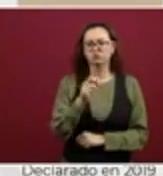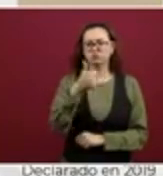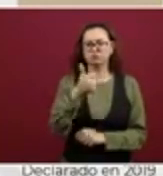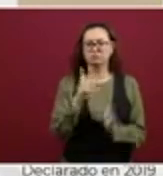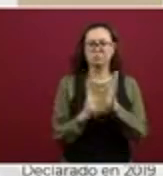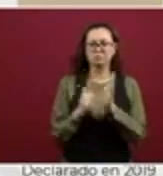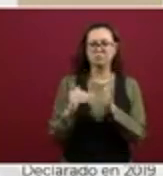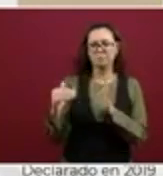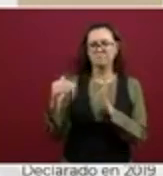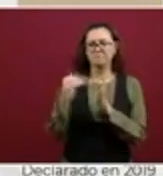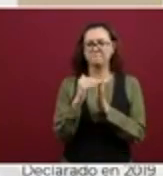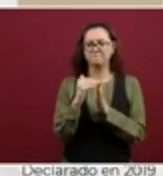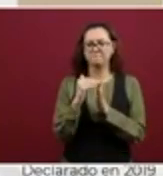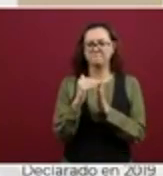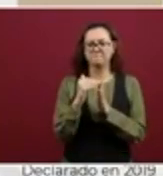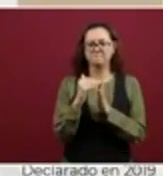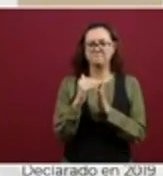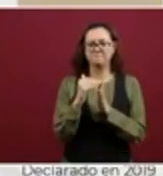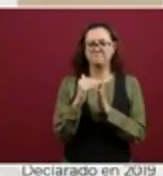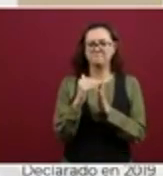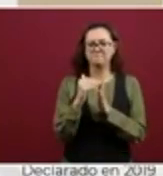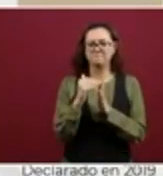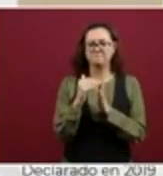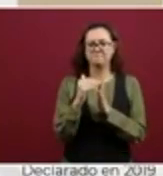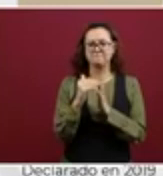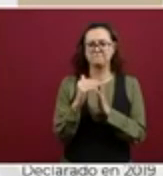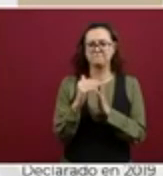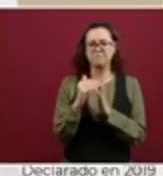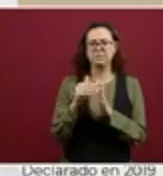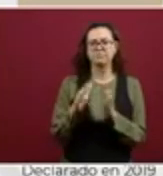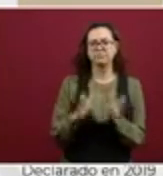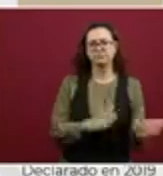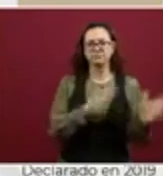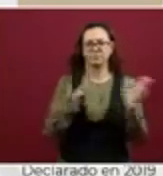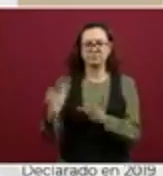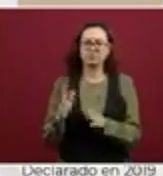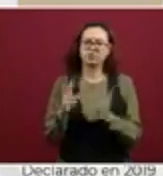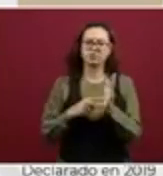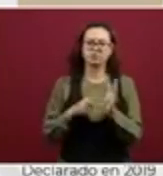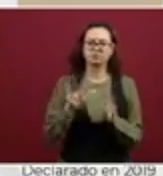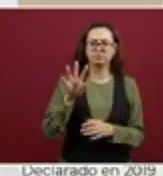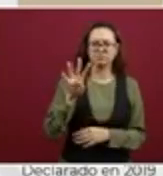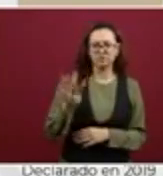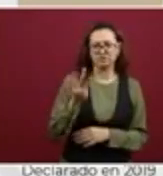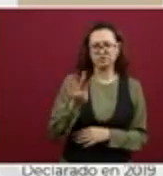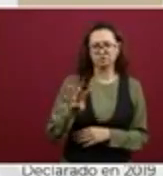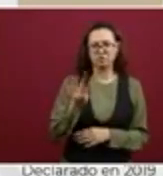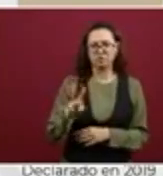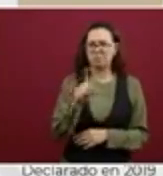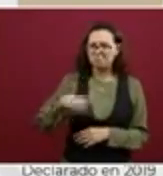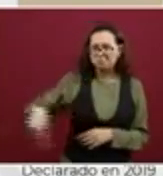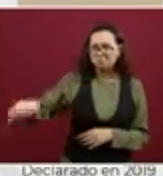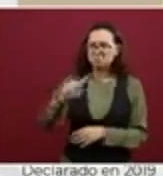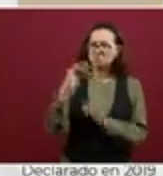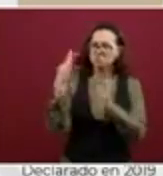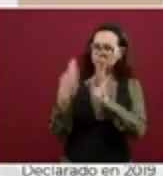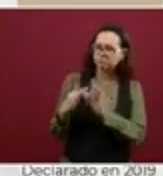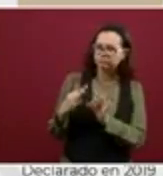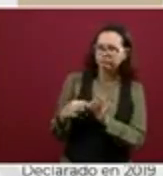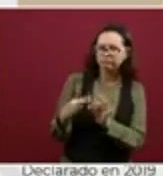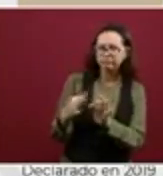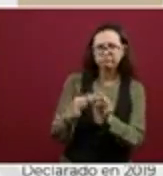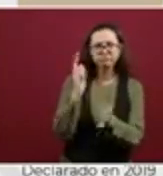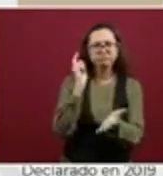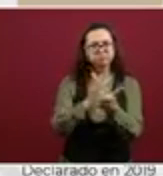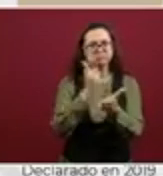de lo declarado del ejercicio 2018, que se declaró en 2019. Entonces, pues es un agradecimiento a los contribuyentes cumplidos, porque